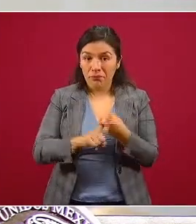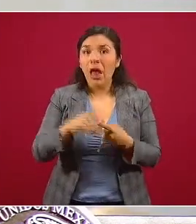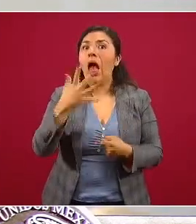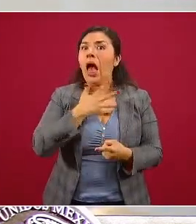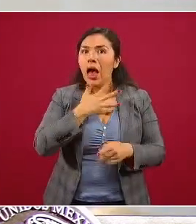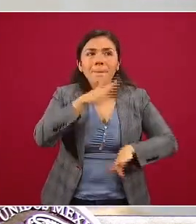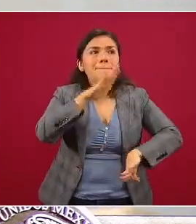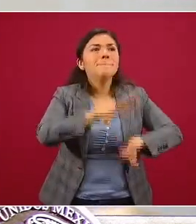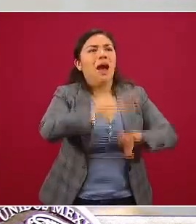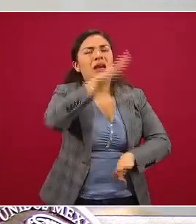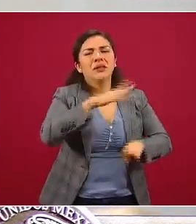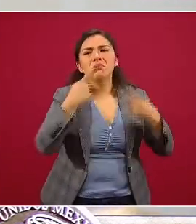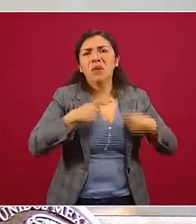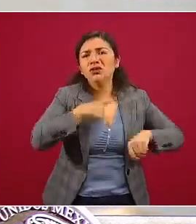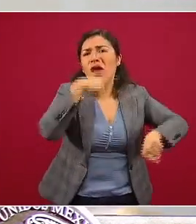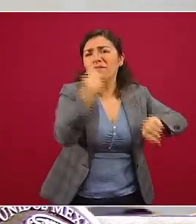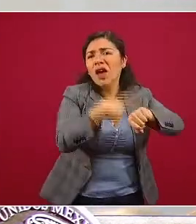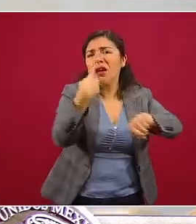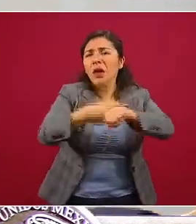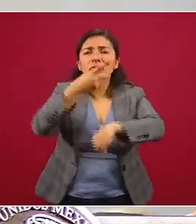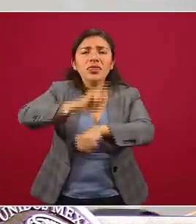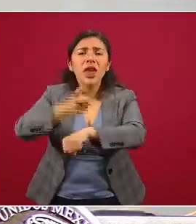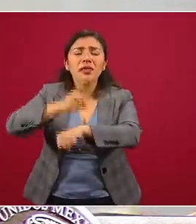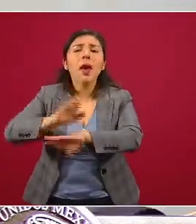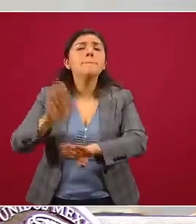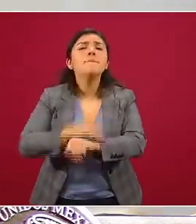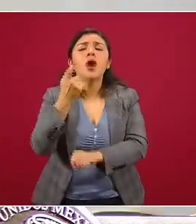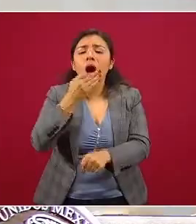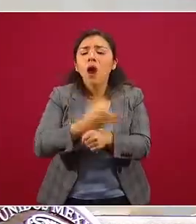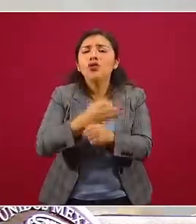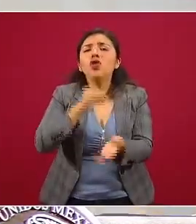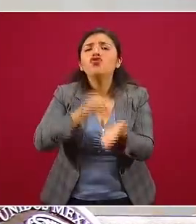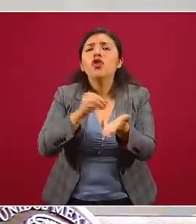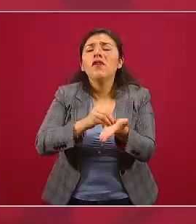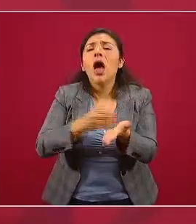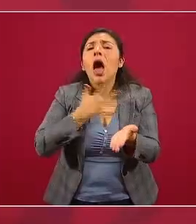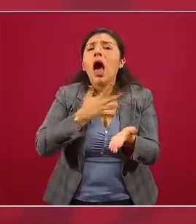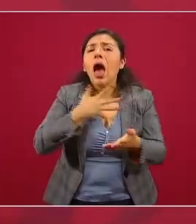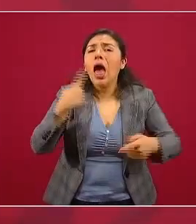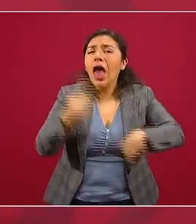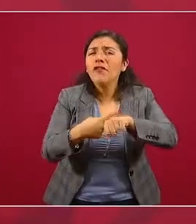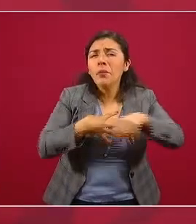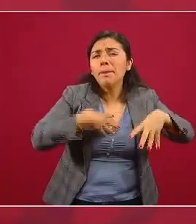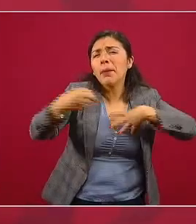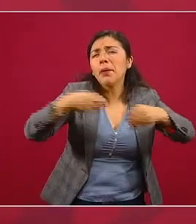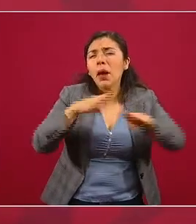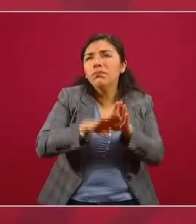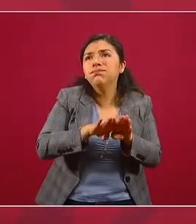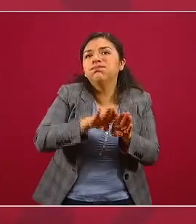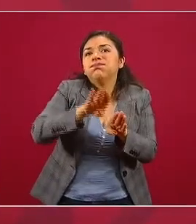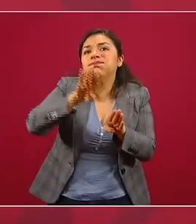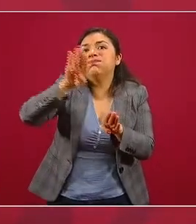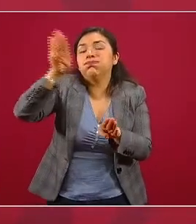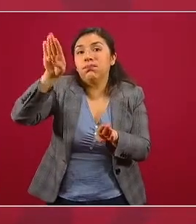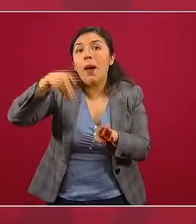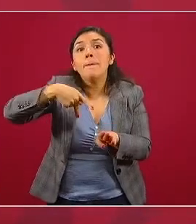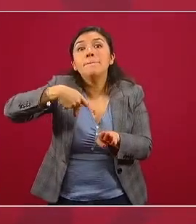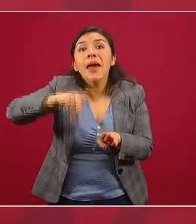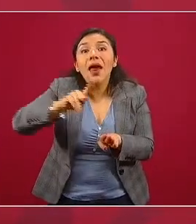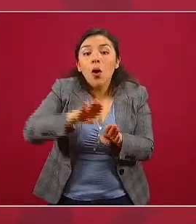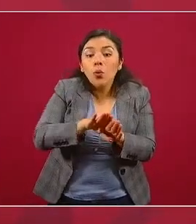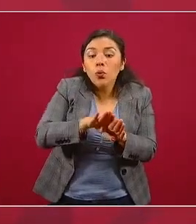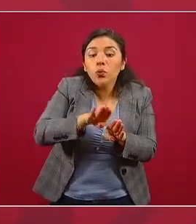más casos cada día, porque todavía estamos en una fase de crecimiento de la epidemia. Sin embargo, la epidemia crece